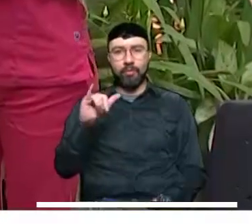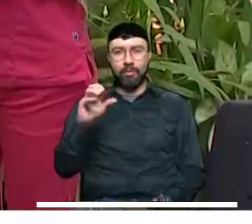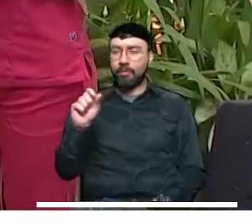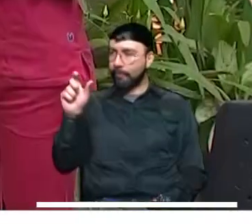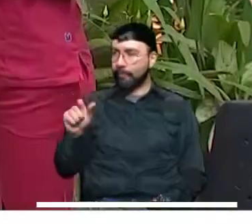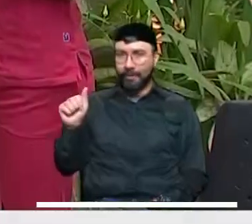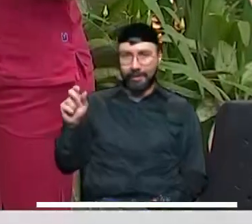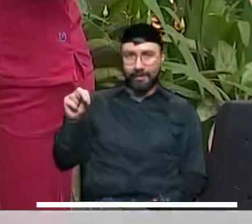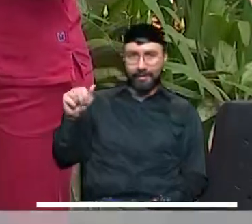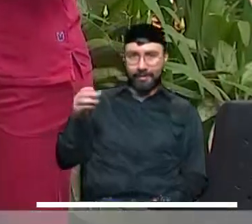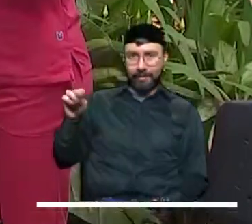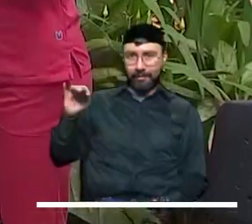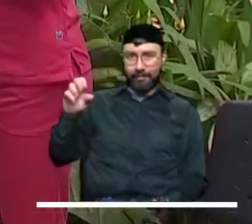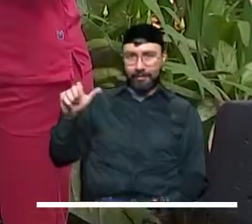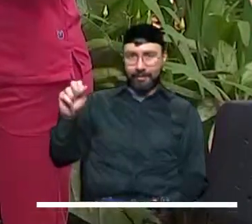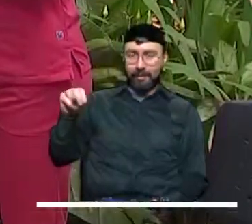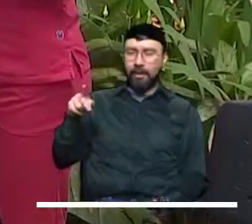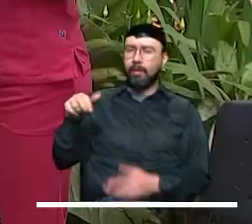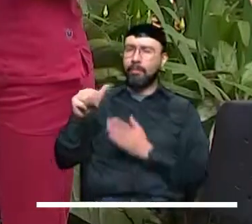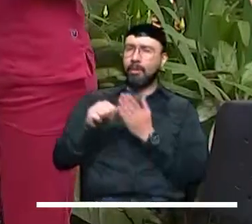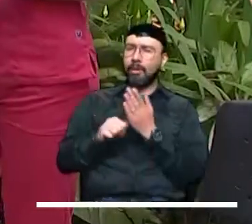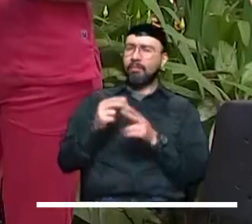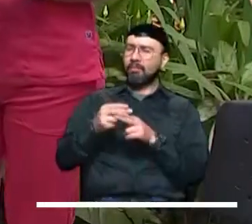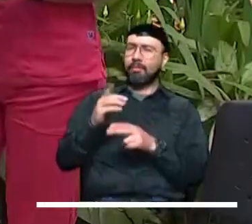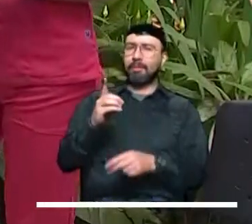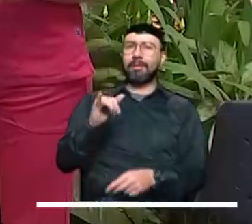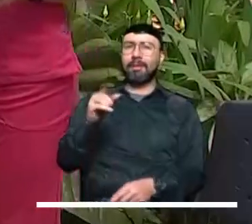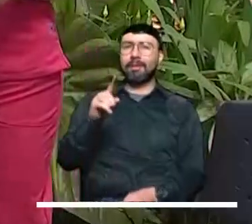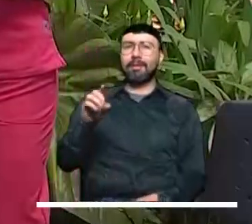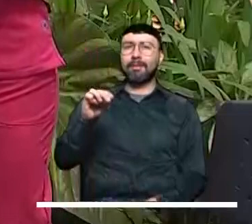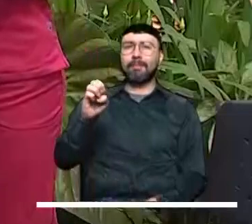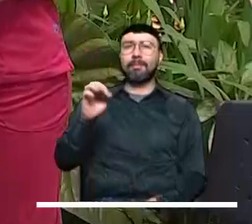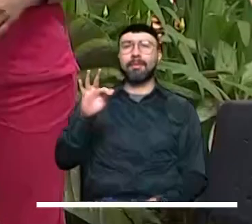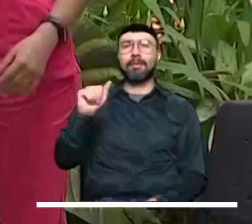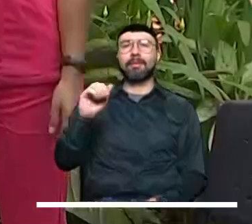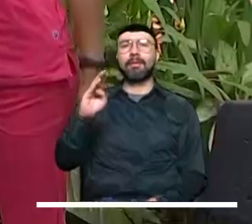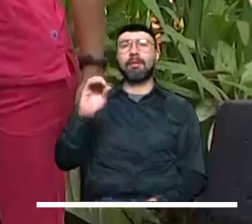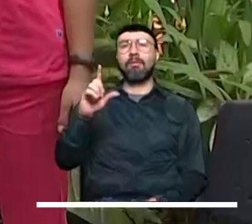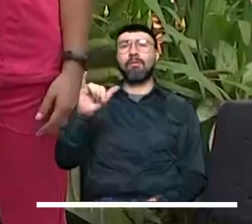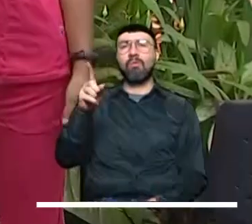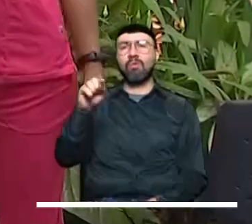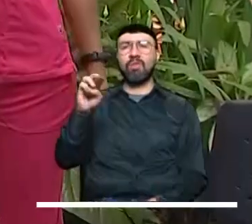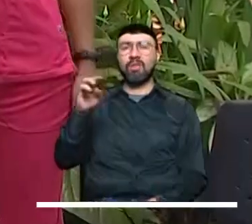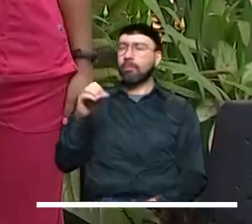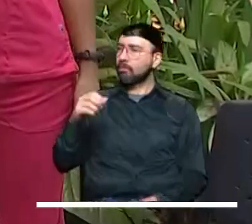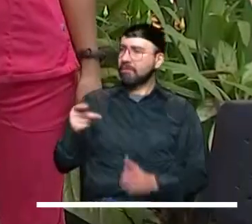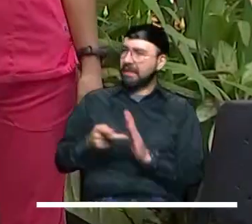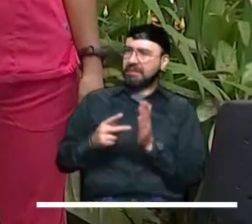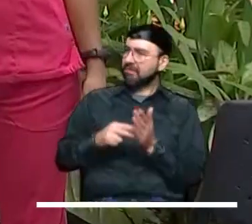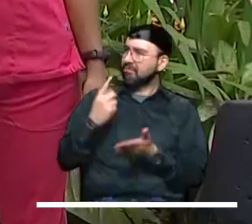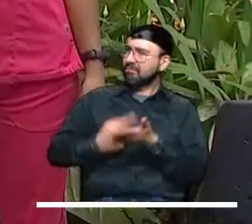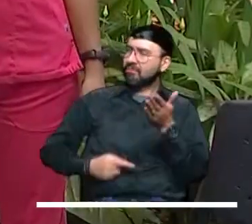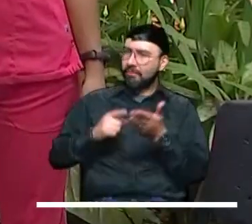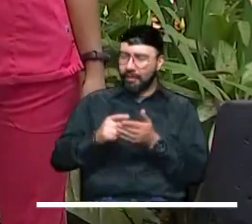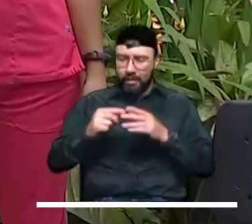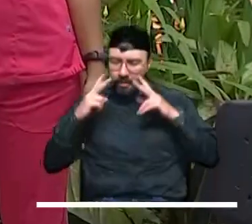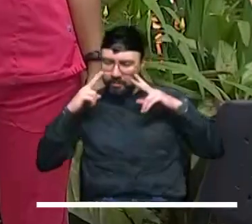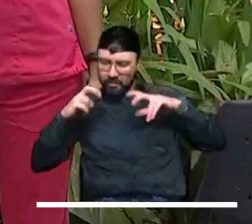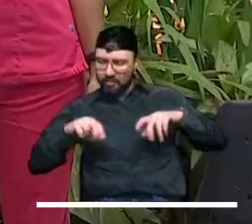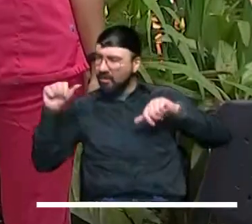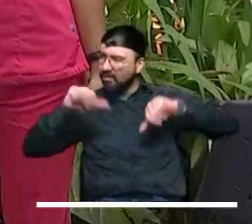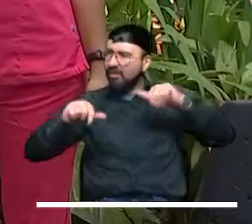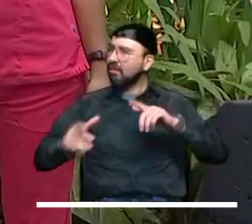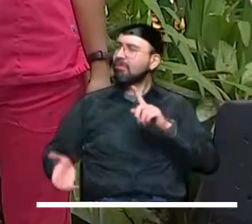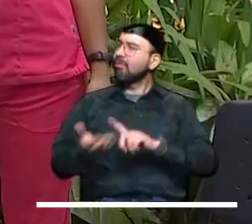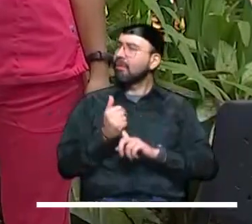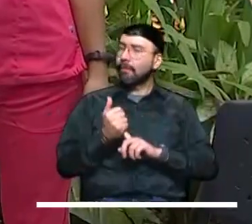de dismetabolismo. ¿En qué consiste y qué es lo que busca en los exámenes de laboratorio? Bueno, un saludo muy especial para